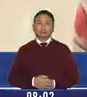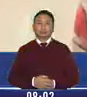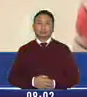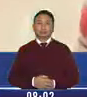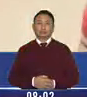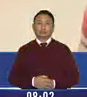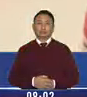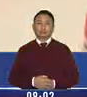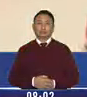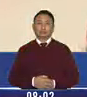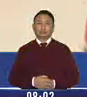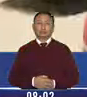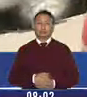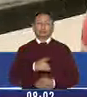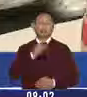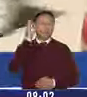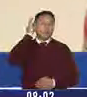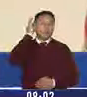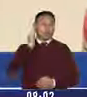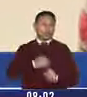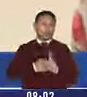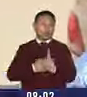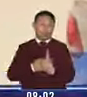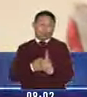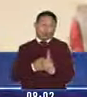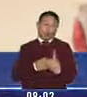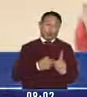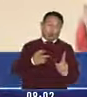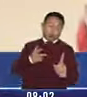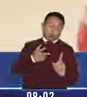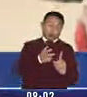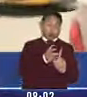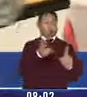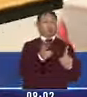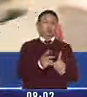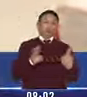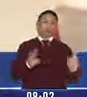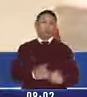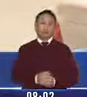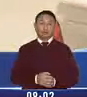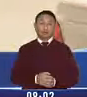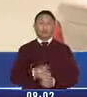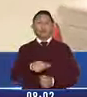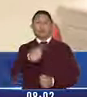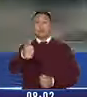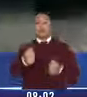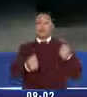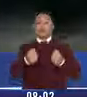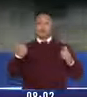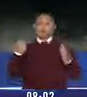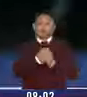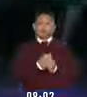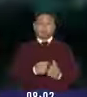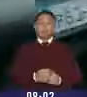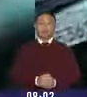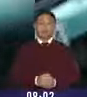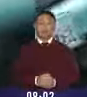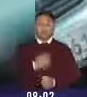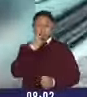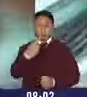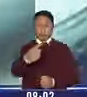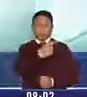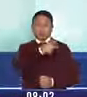Estaba una señora ahí, la señora porque se hizo un poquito para acá, si no le mandaba lejos y ahí se fue contra el carro de acá. Ante semejante cuadro,